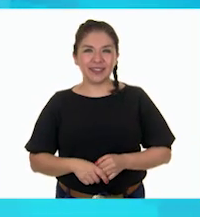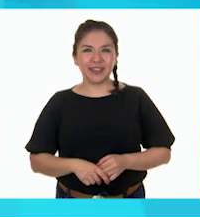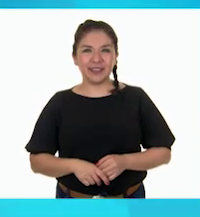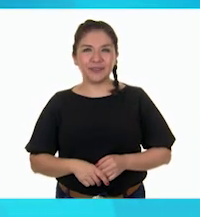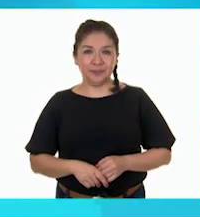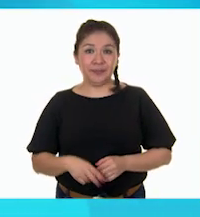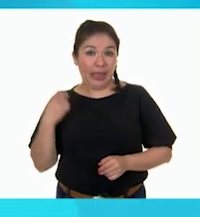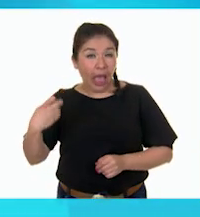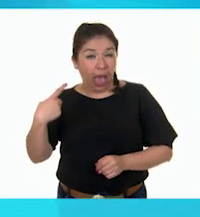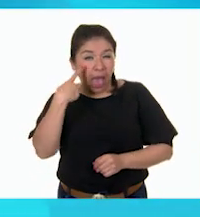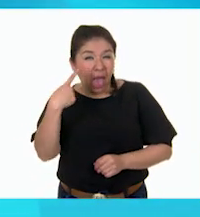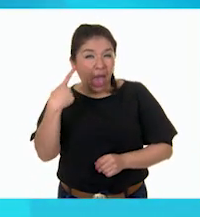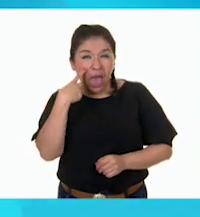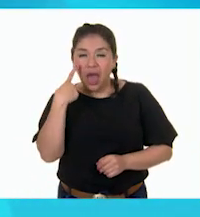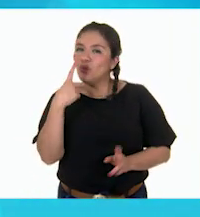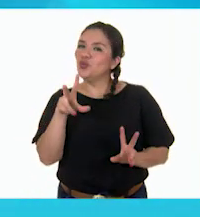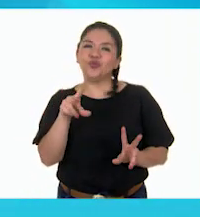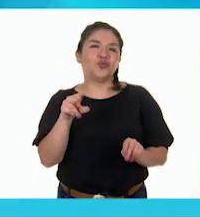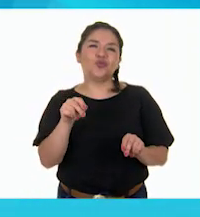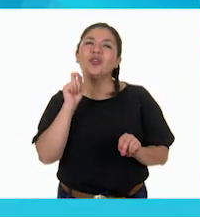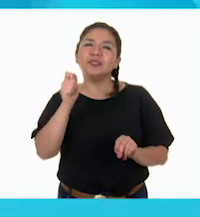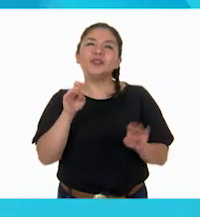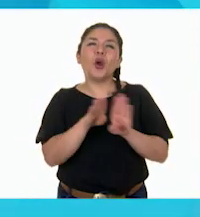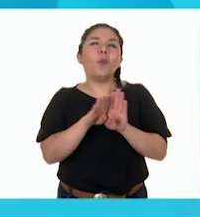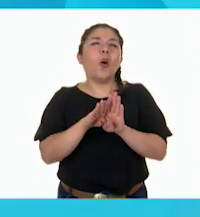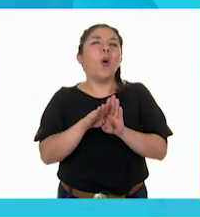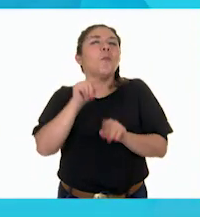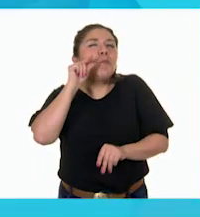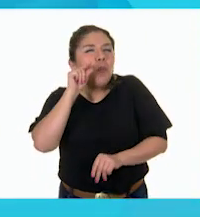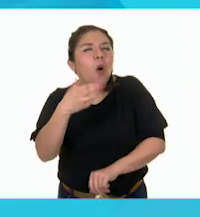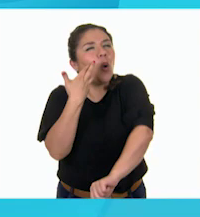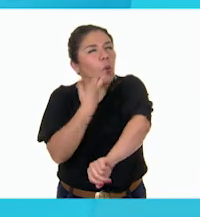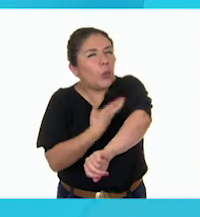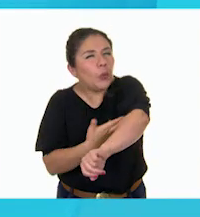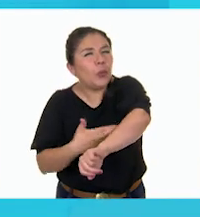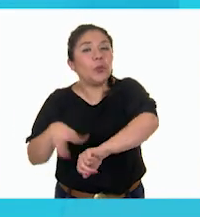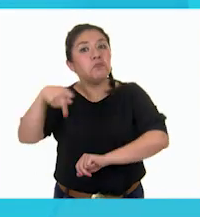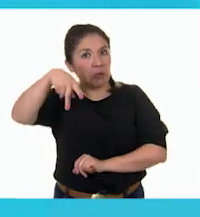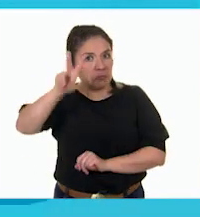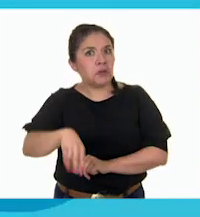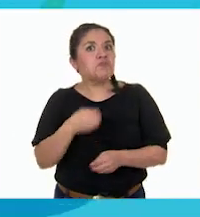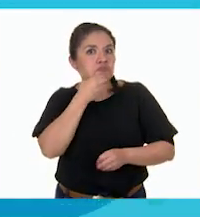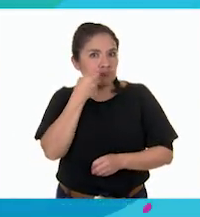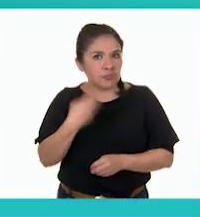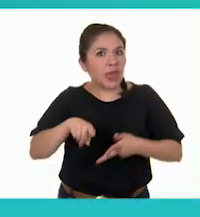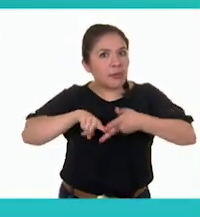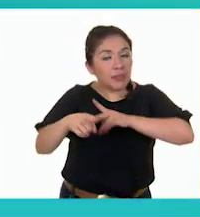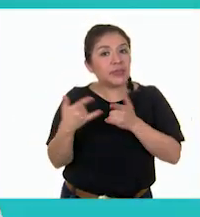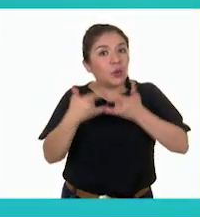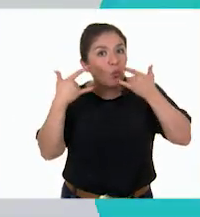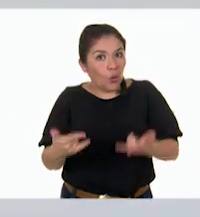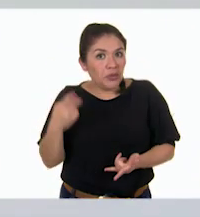Es que este no es tan común, ¿verdad, maestra? Pero no está muy es bien. Tan común, ¿verdad? Pero está muy padre iniciar así.